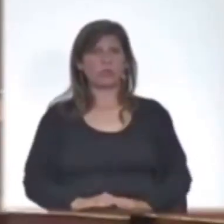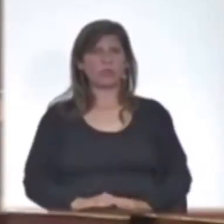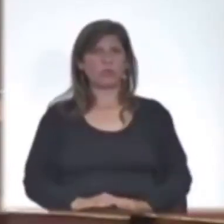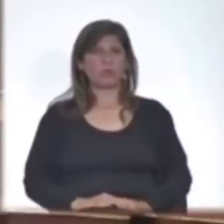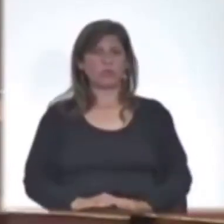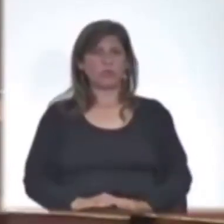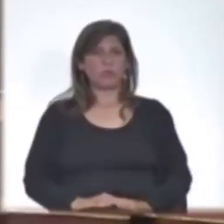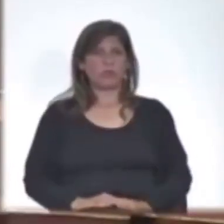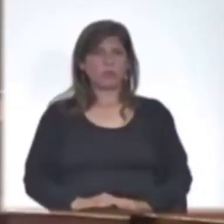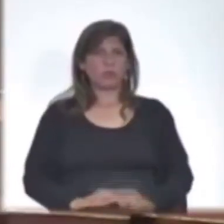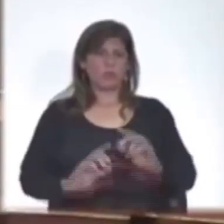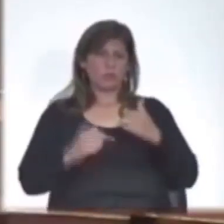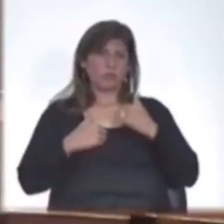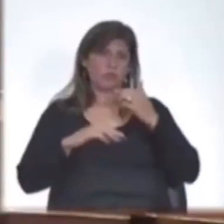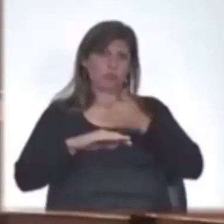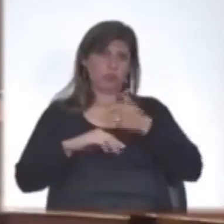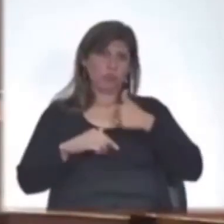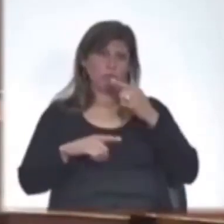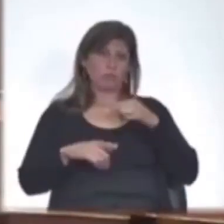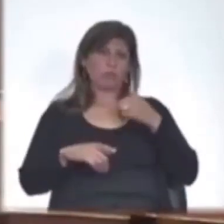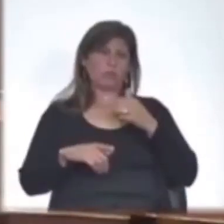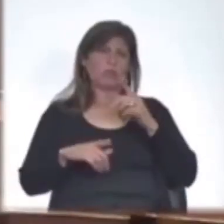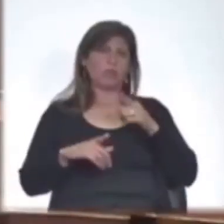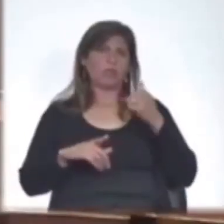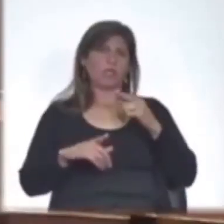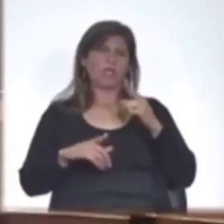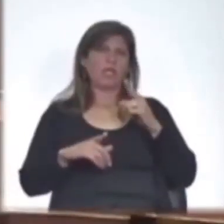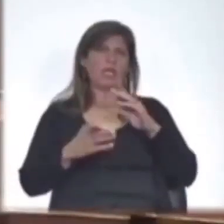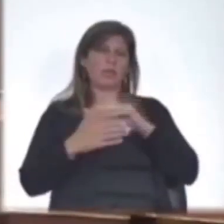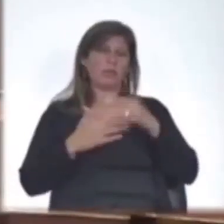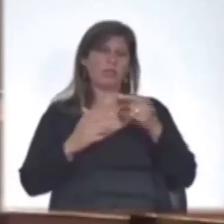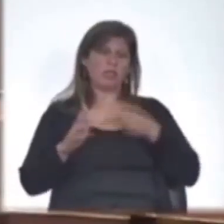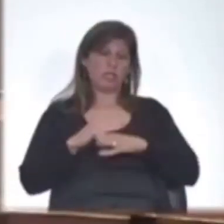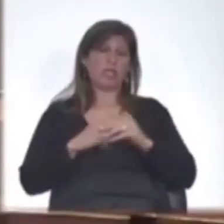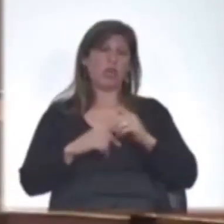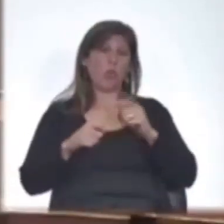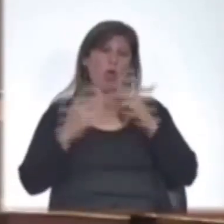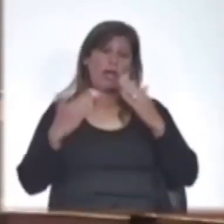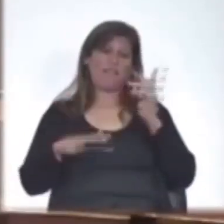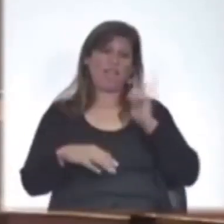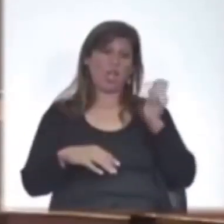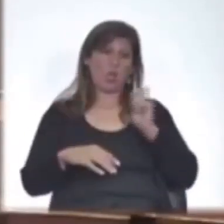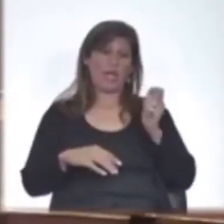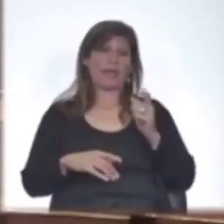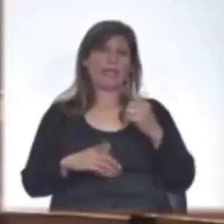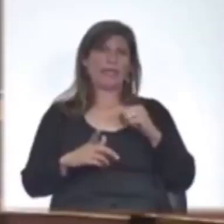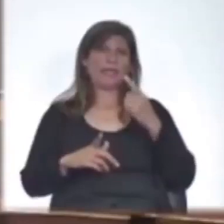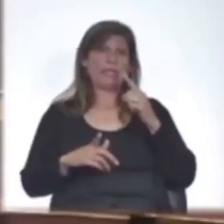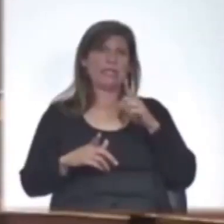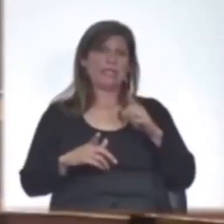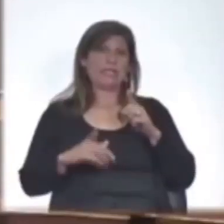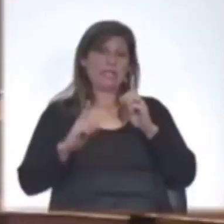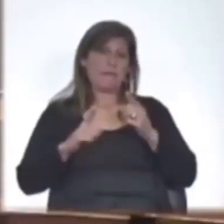muy valorado para todos los gastos que tiene en este momento el gobierno y que sirven para paliar